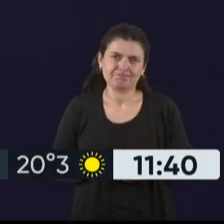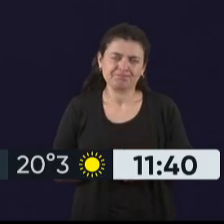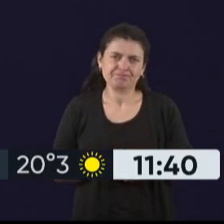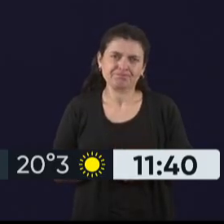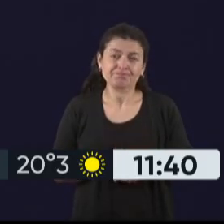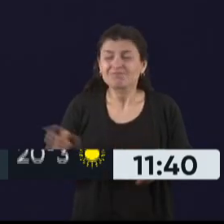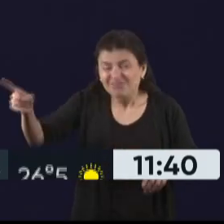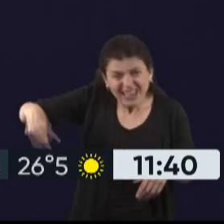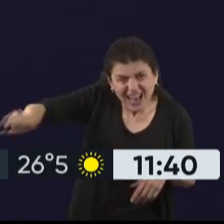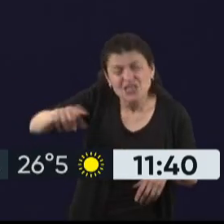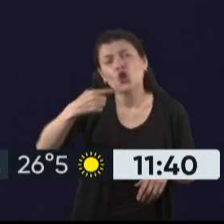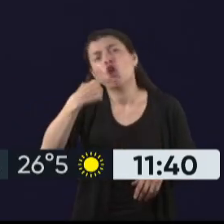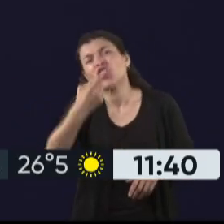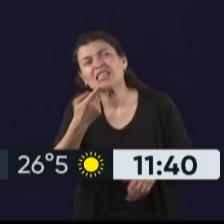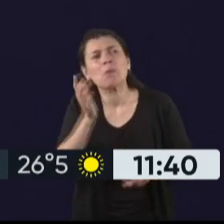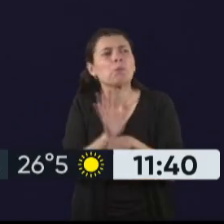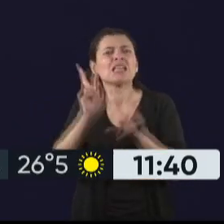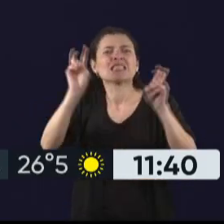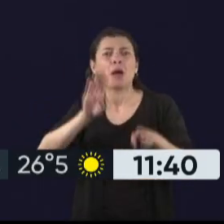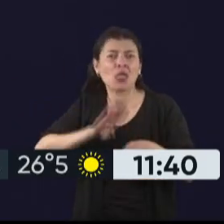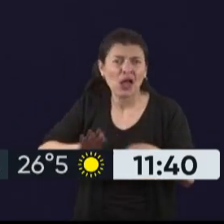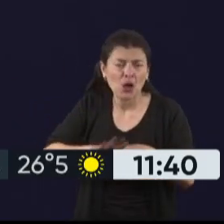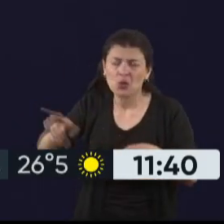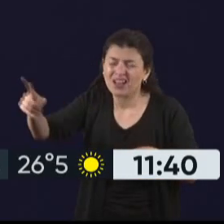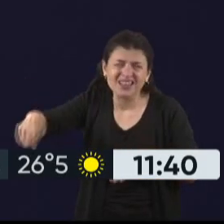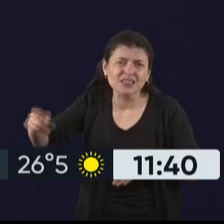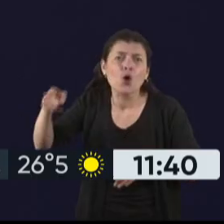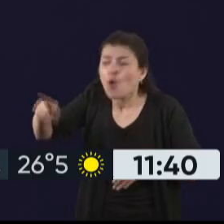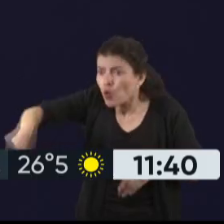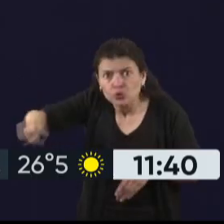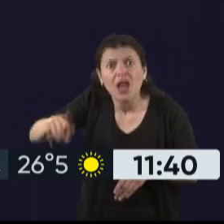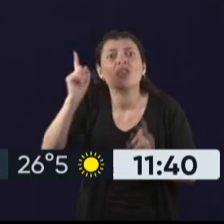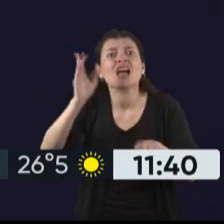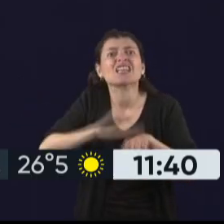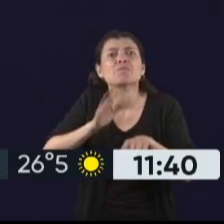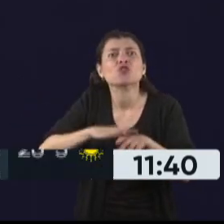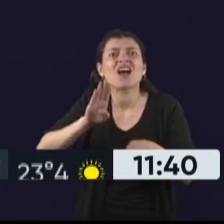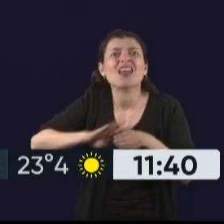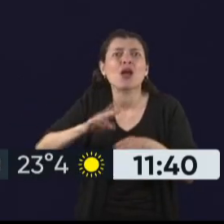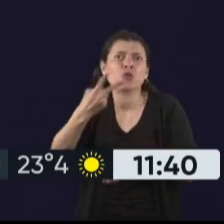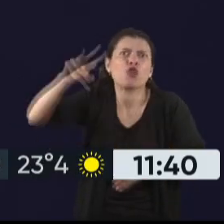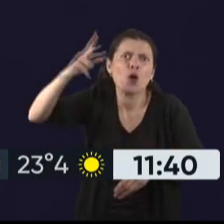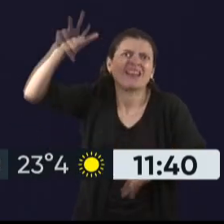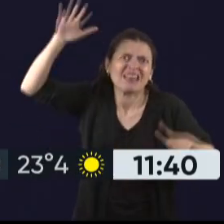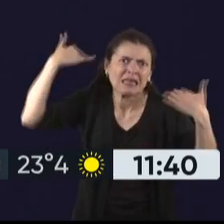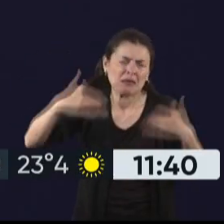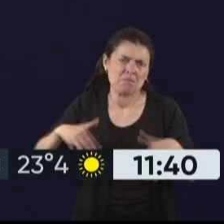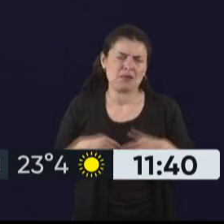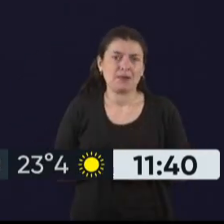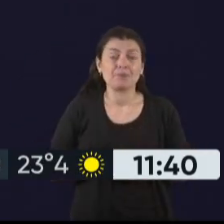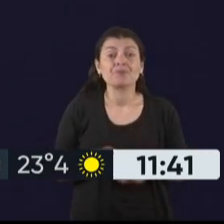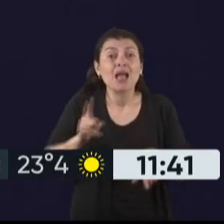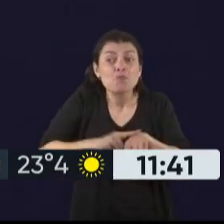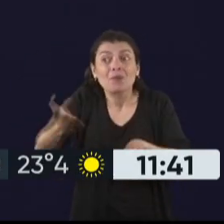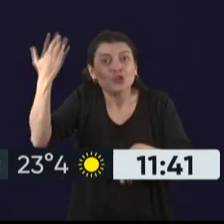Te hablan de deuda cuando son los que más se endeudaron en Argentina, y que incluso cuando decían que la desendeudaban,